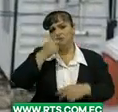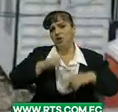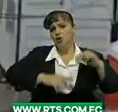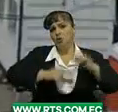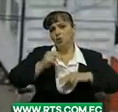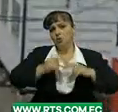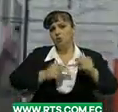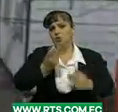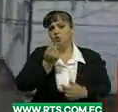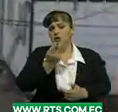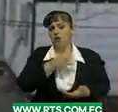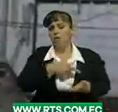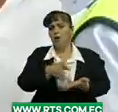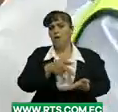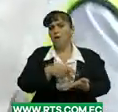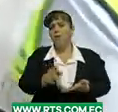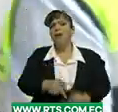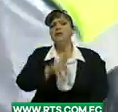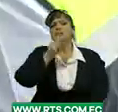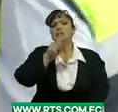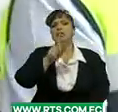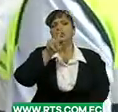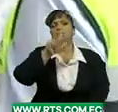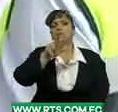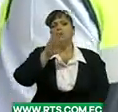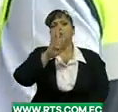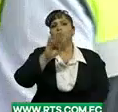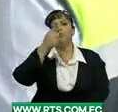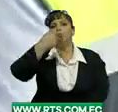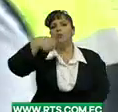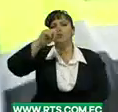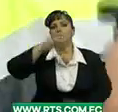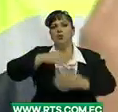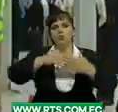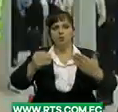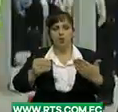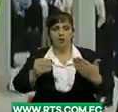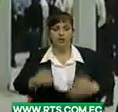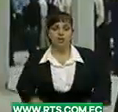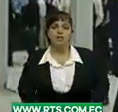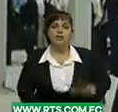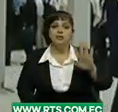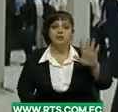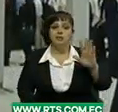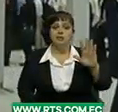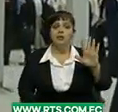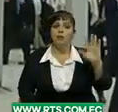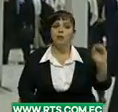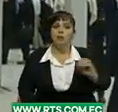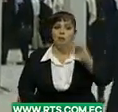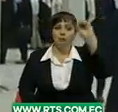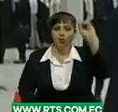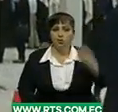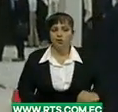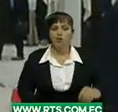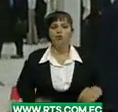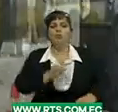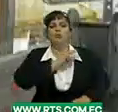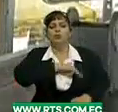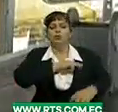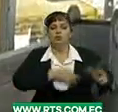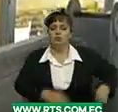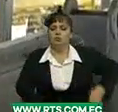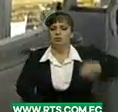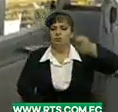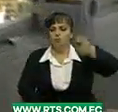millones de dólares, financiados en un 85% por el Cabildo y el otro 15% por el consorcio Sofratesa Poma.